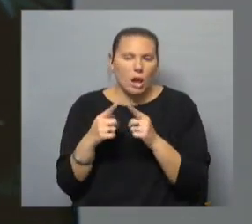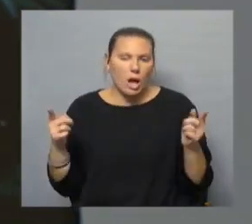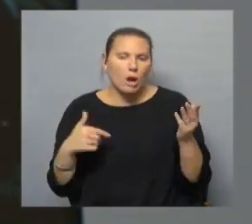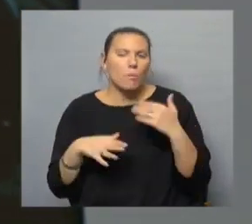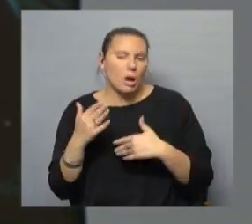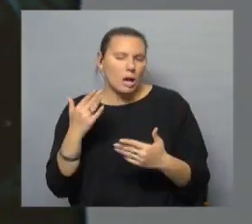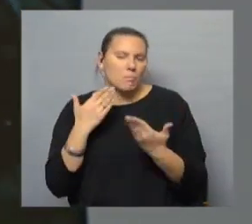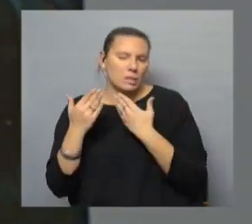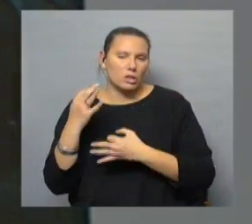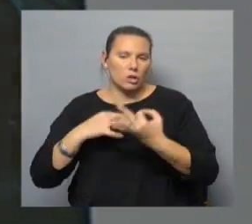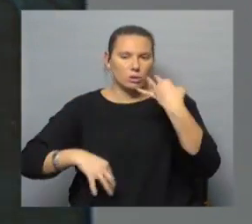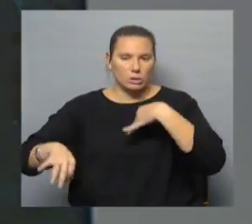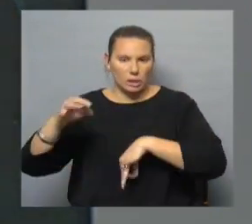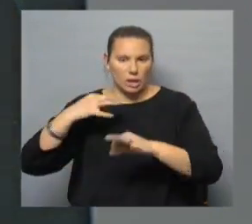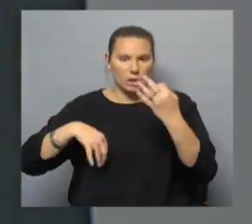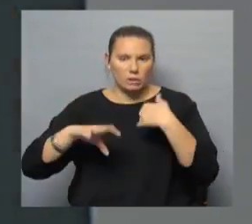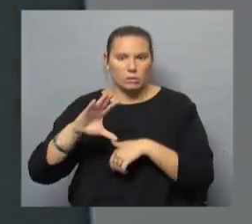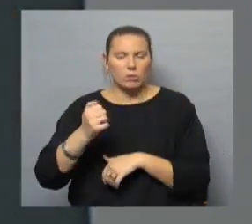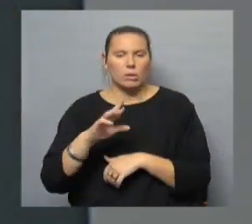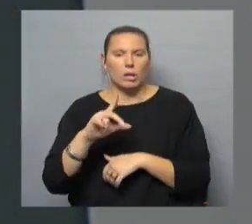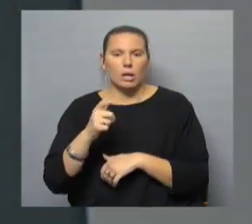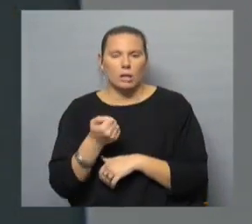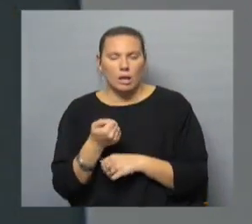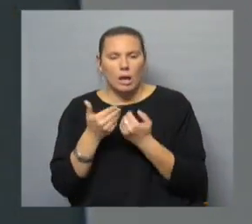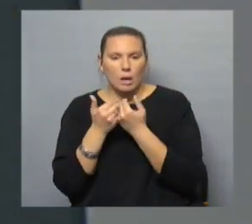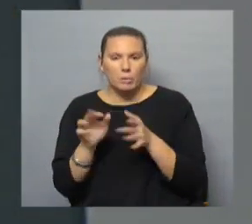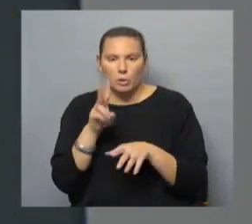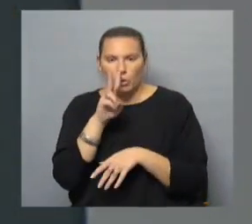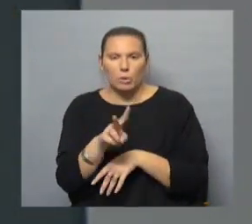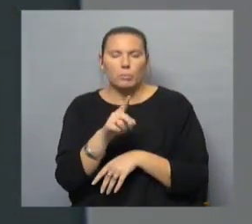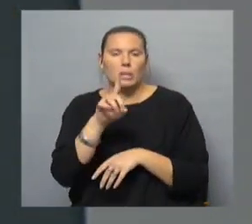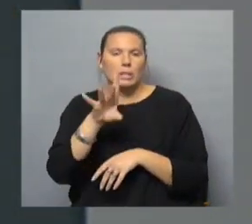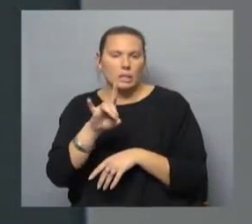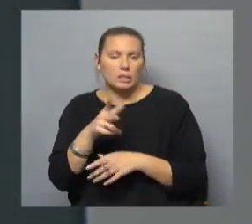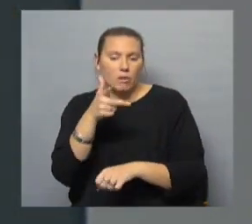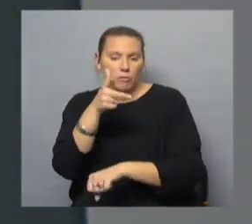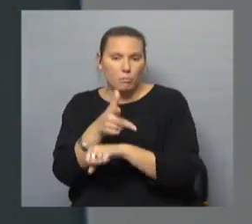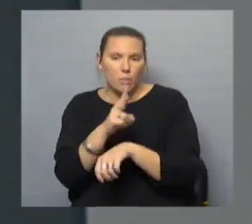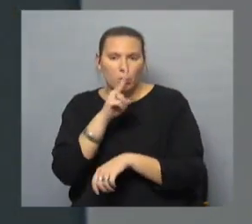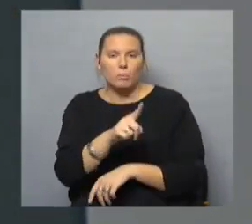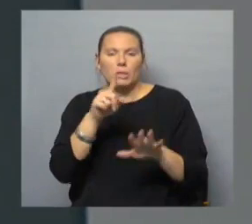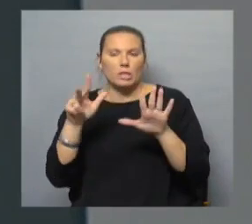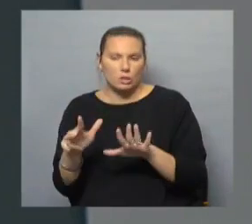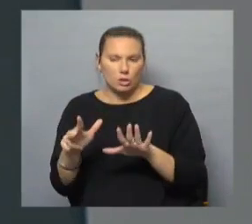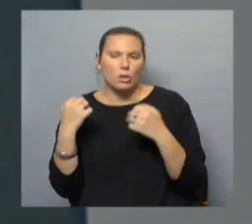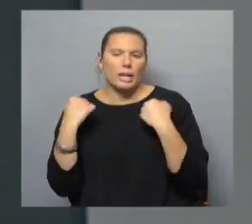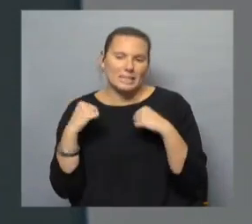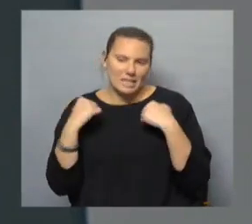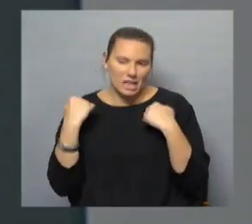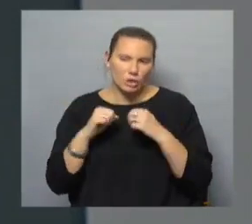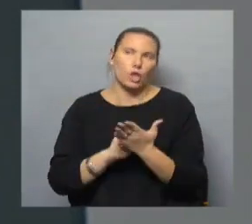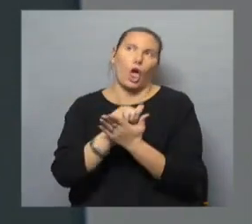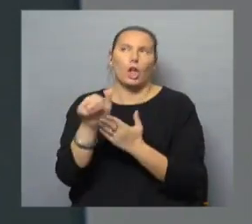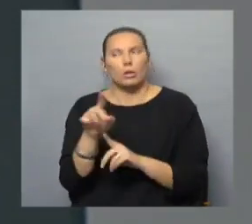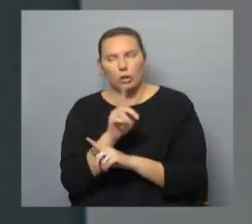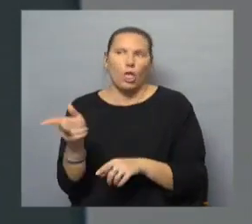teatro. Es decir, Carla entró en la película en el 2015 y filmamos en el 2018. Wow. Entonces estuvimos ensayando mucho tiempo. Es decir, no es que estábamos ensayando